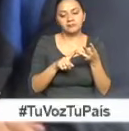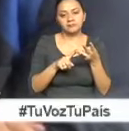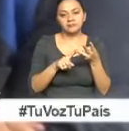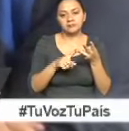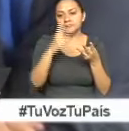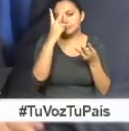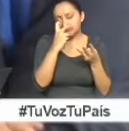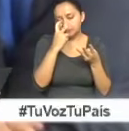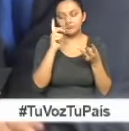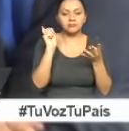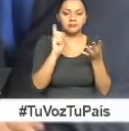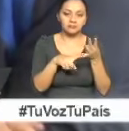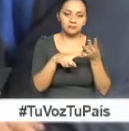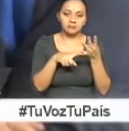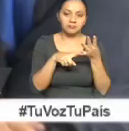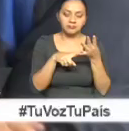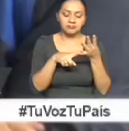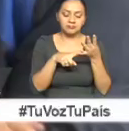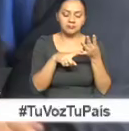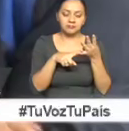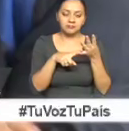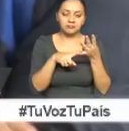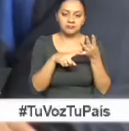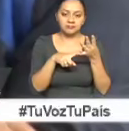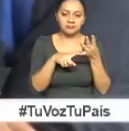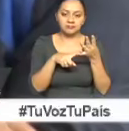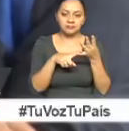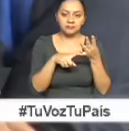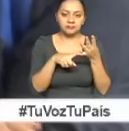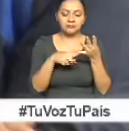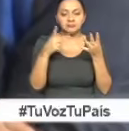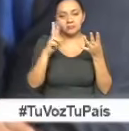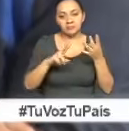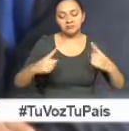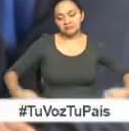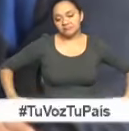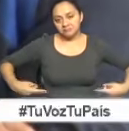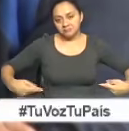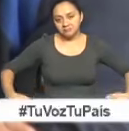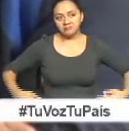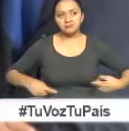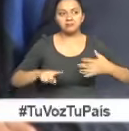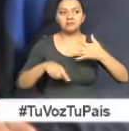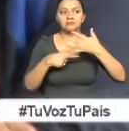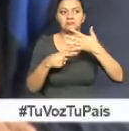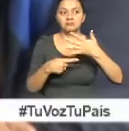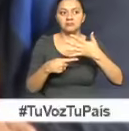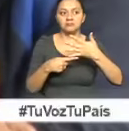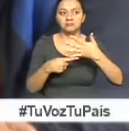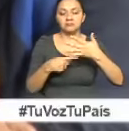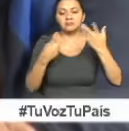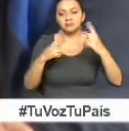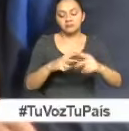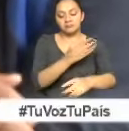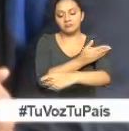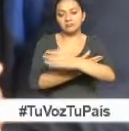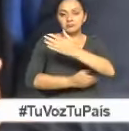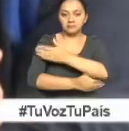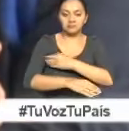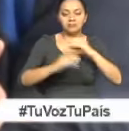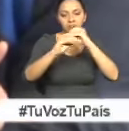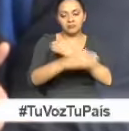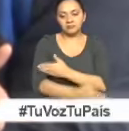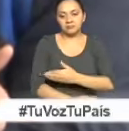videntes o ciegos, la categoría de las sillas de ruedas también. Hay categorías de amputados de miembros inferiores y de